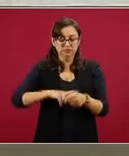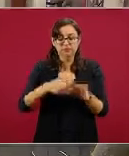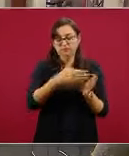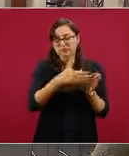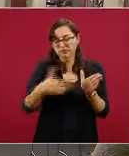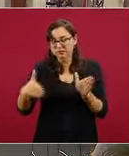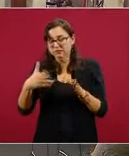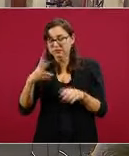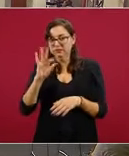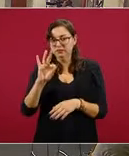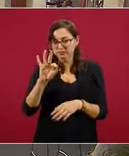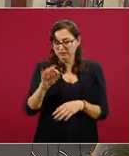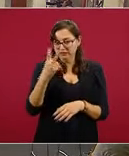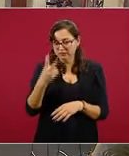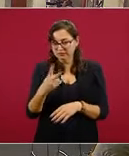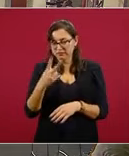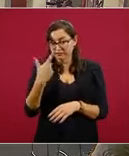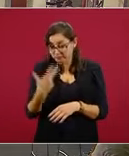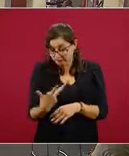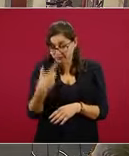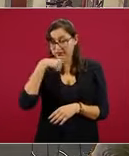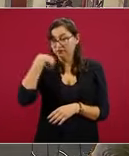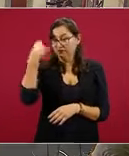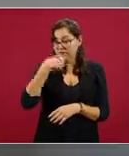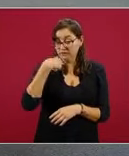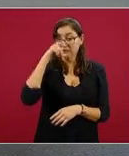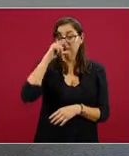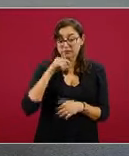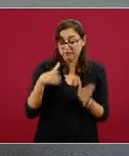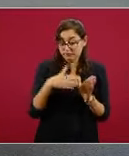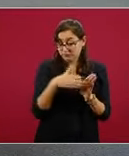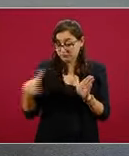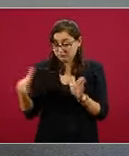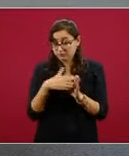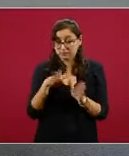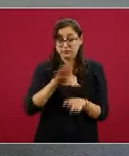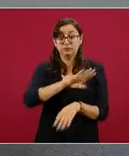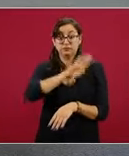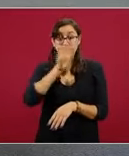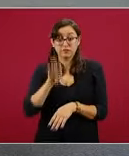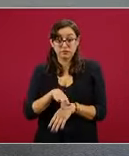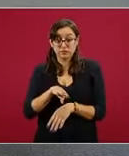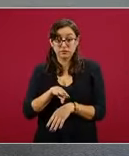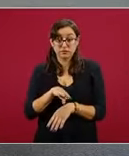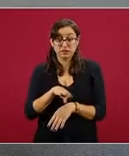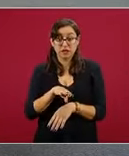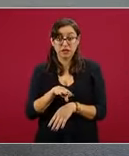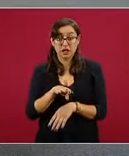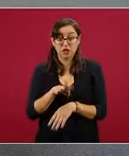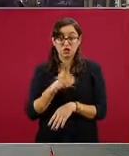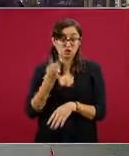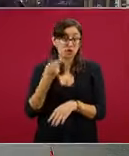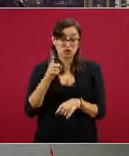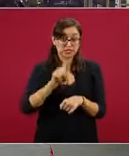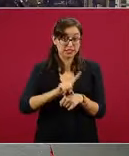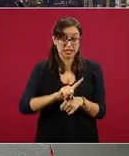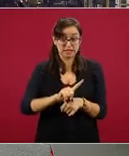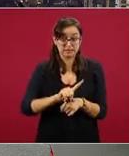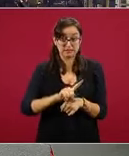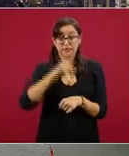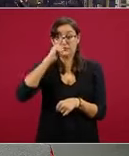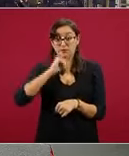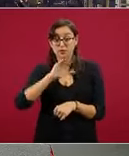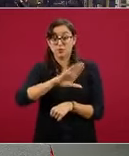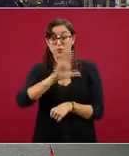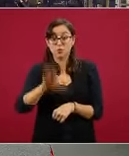si esta persona lamentablemente fallece en las primeras 48 horas, es decir, en los primeros 2 días, es muy